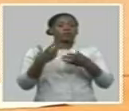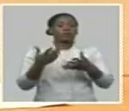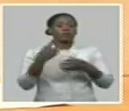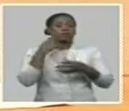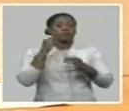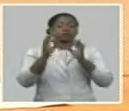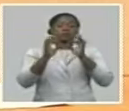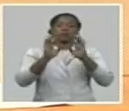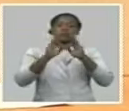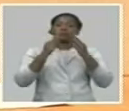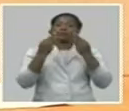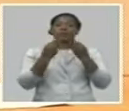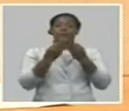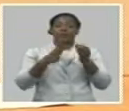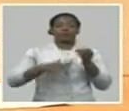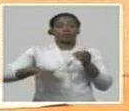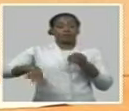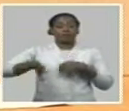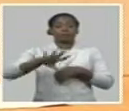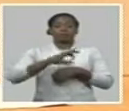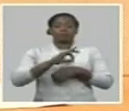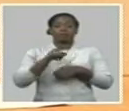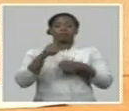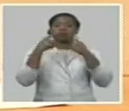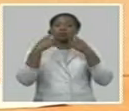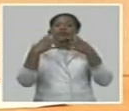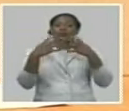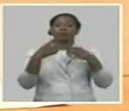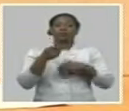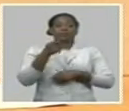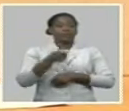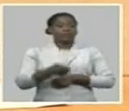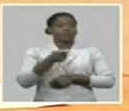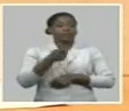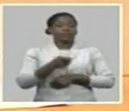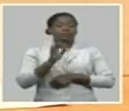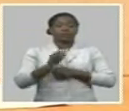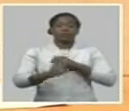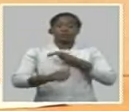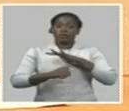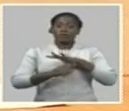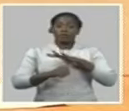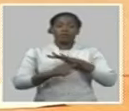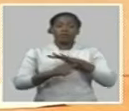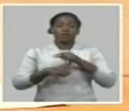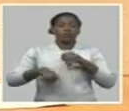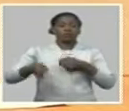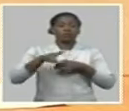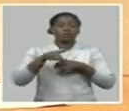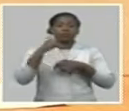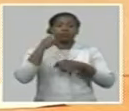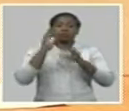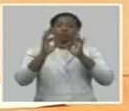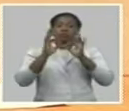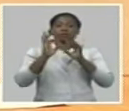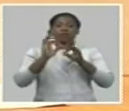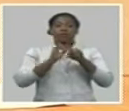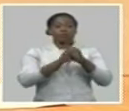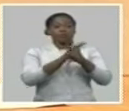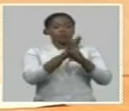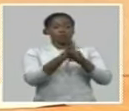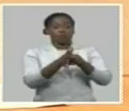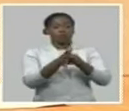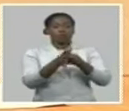para la salud la propia salud de la familia y él lo ha estado insistiendo en la auto protección de todos los grupos